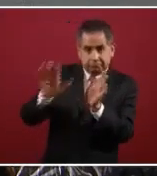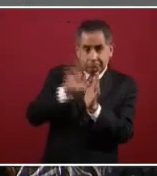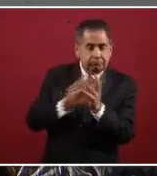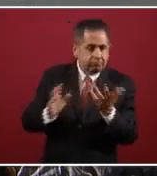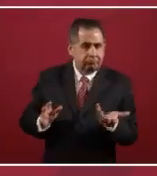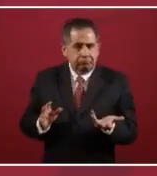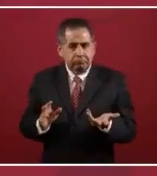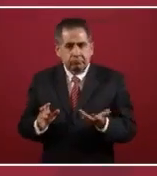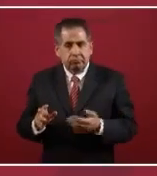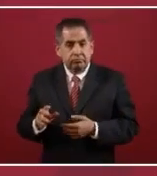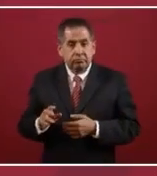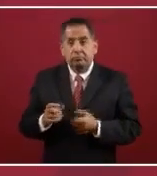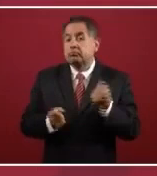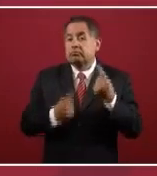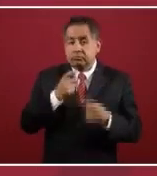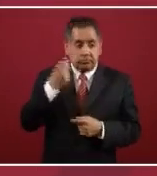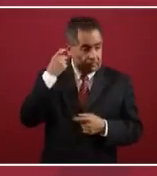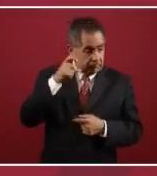incluso de Guerrero,